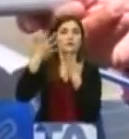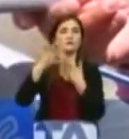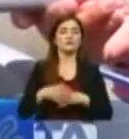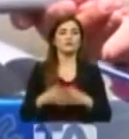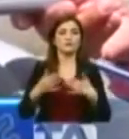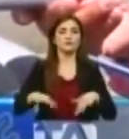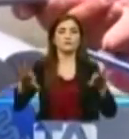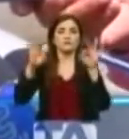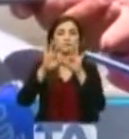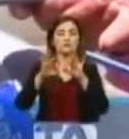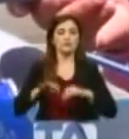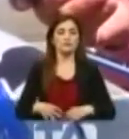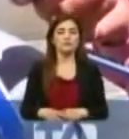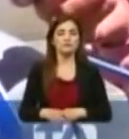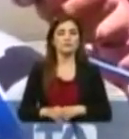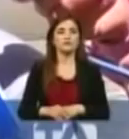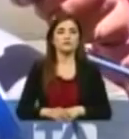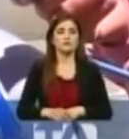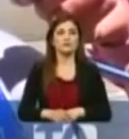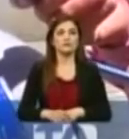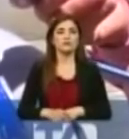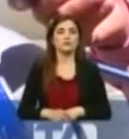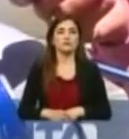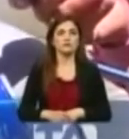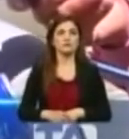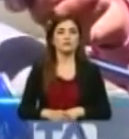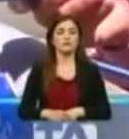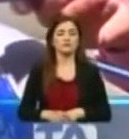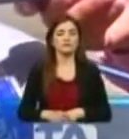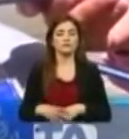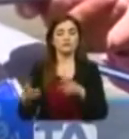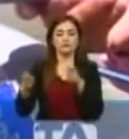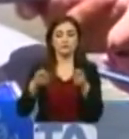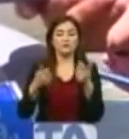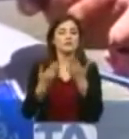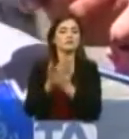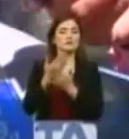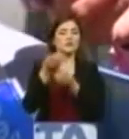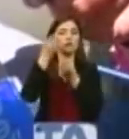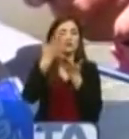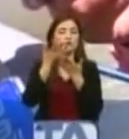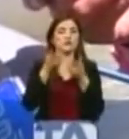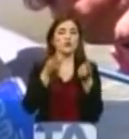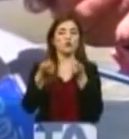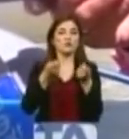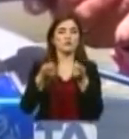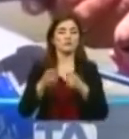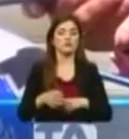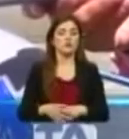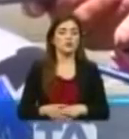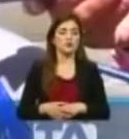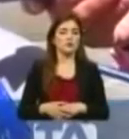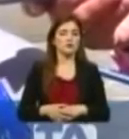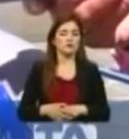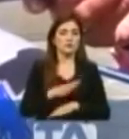extremadamente relevante, en realidad nos ha impactado lo que empieza a llegar. Y esta nueva información sobre el operativo Boyacán ya no solo nos habla